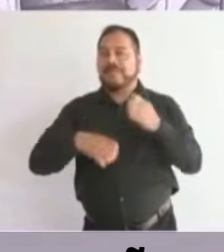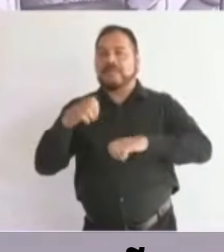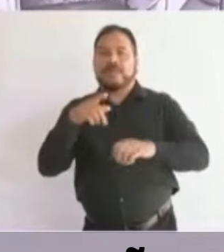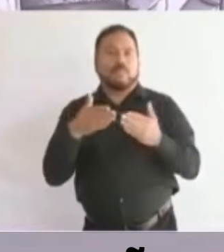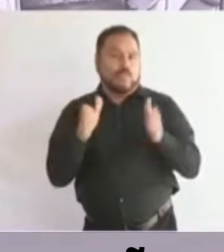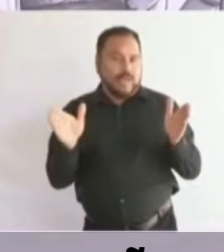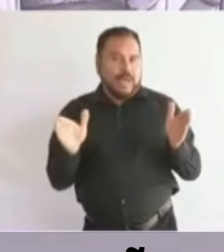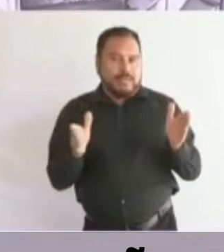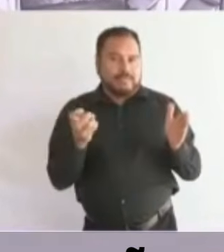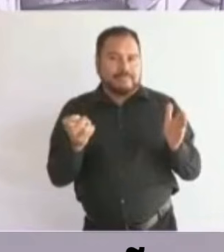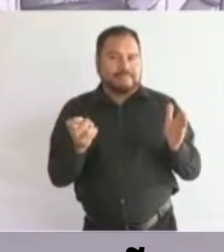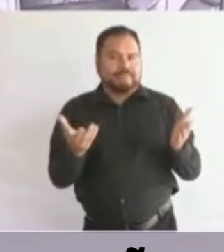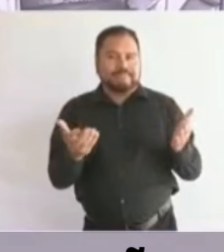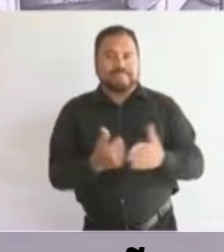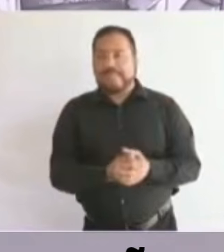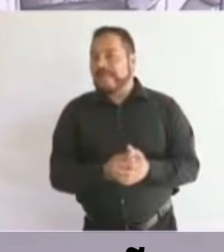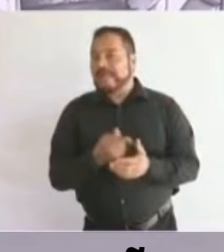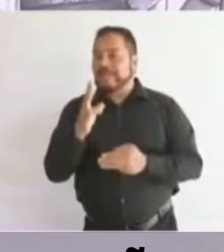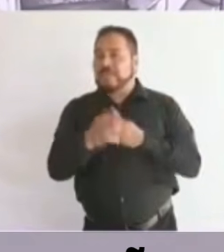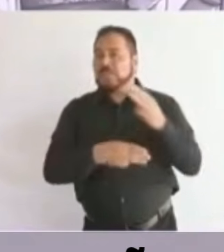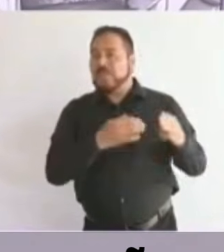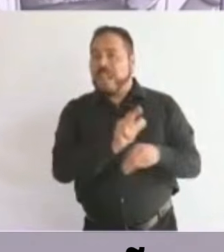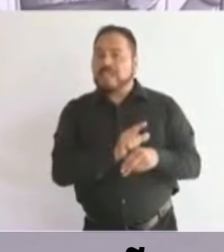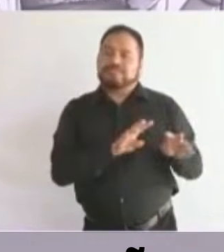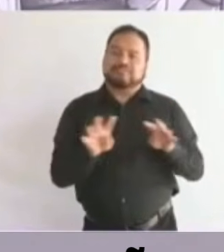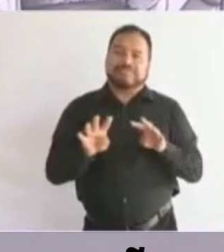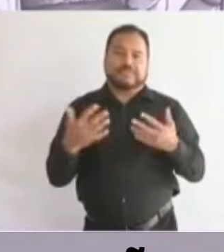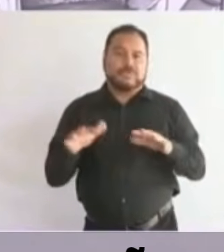pública, ejemplo mundial.